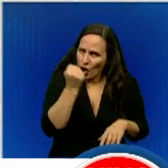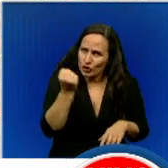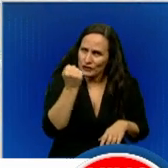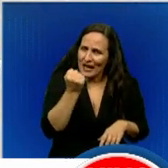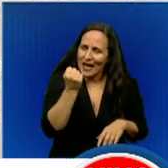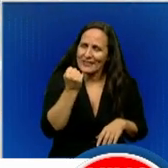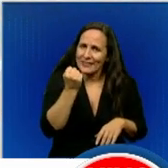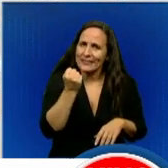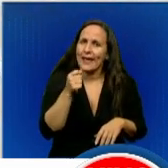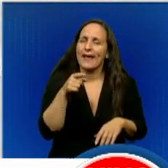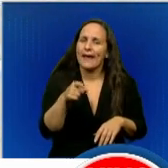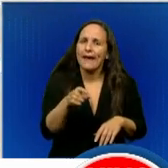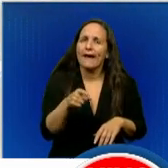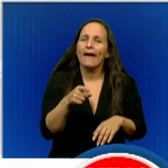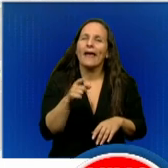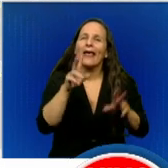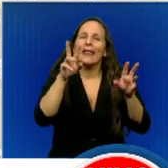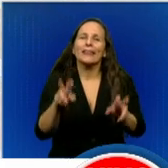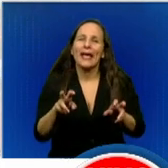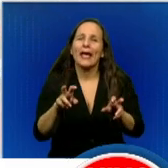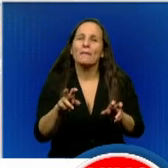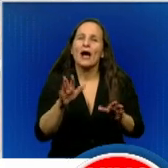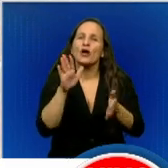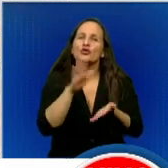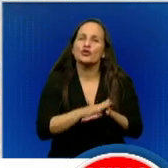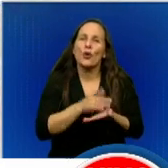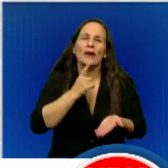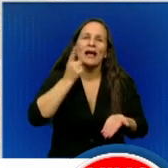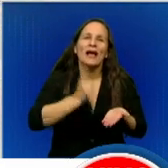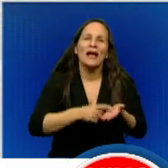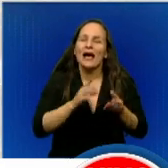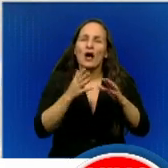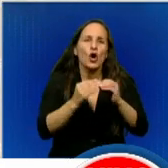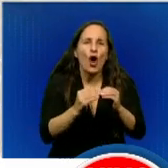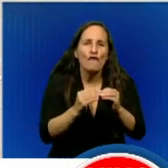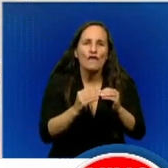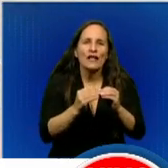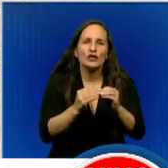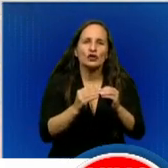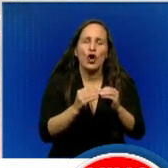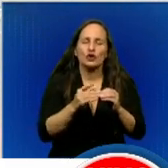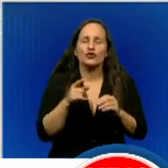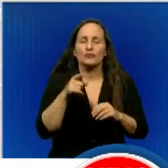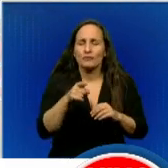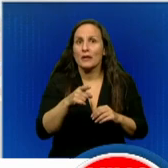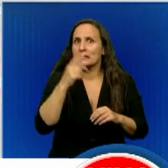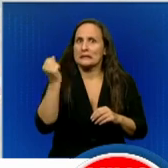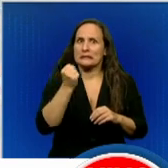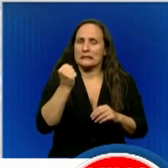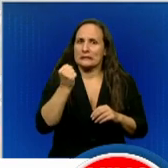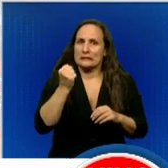plantear el tema de la resolución de conflictos concertadas y que se considera